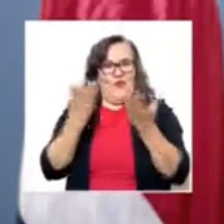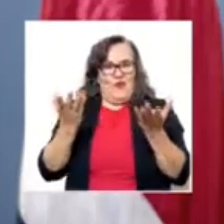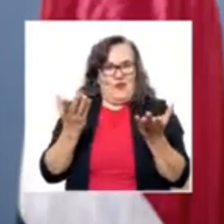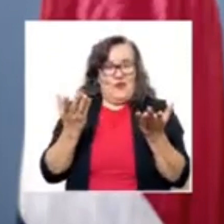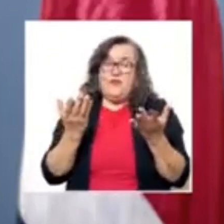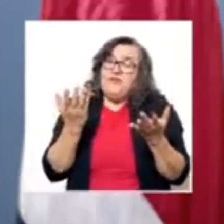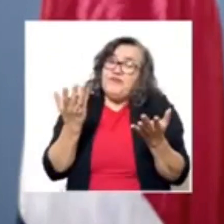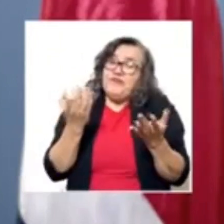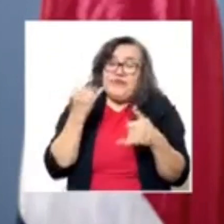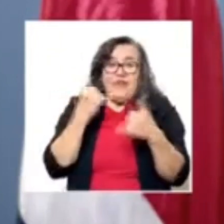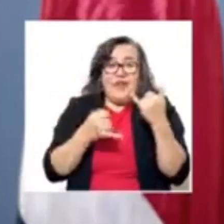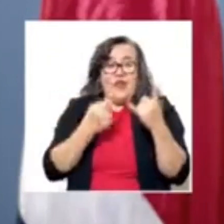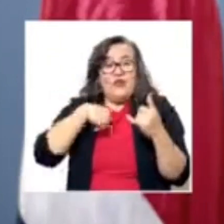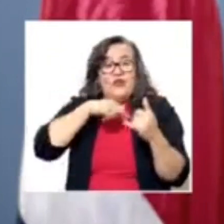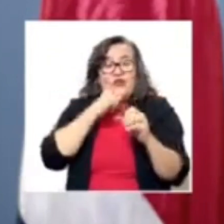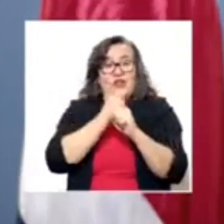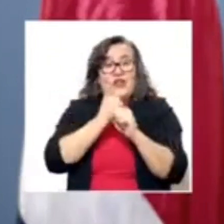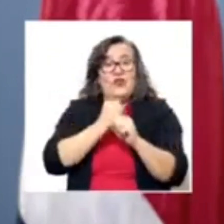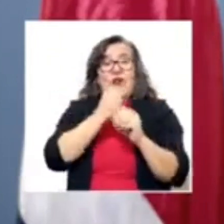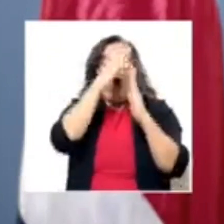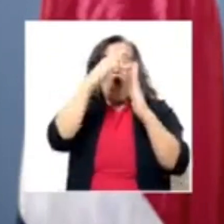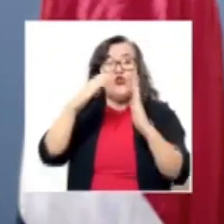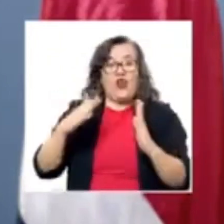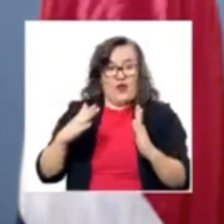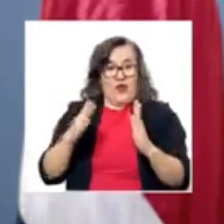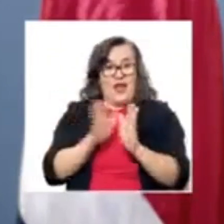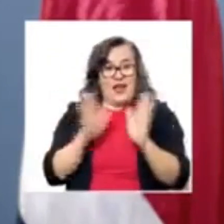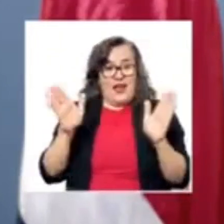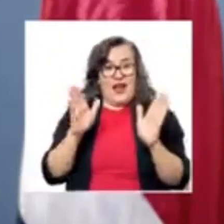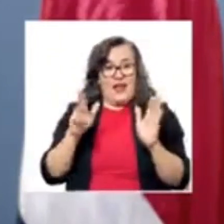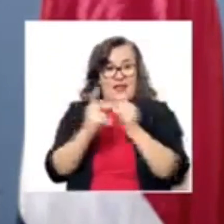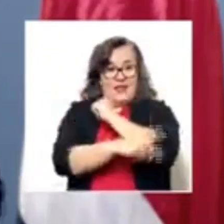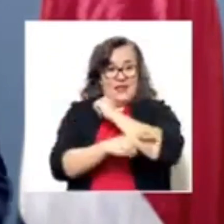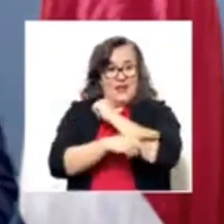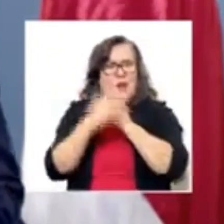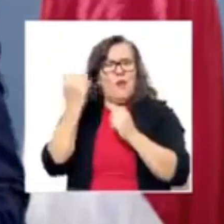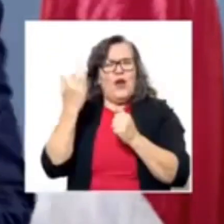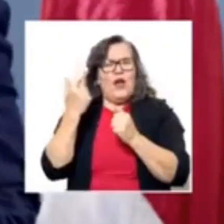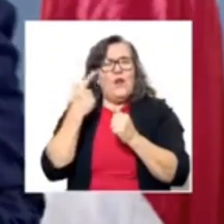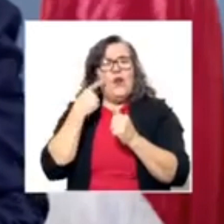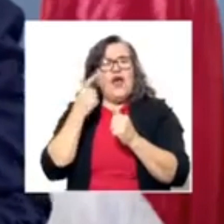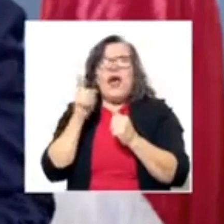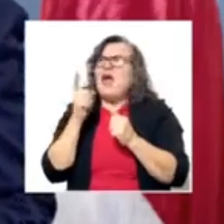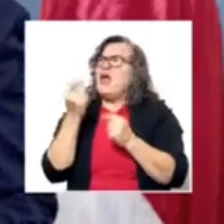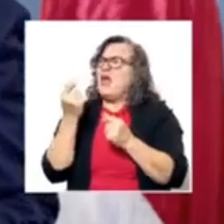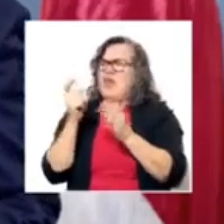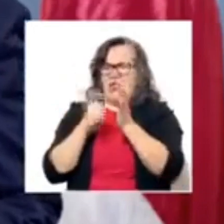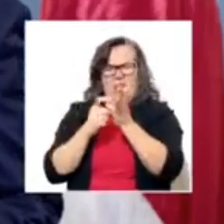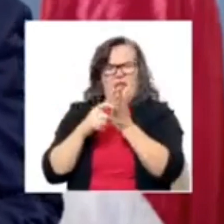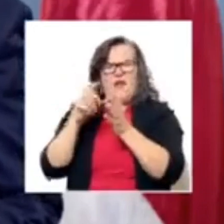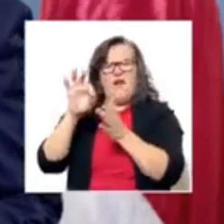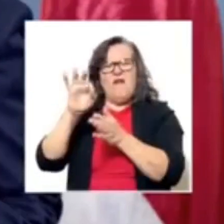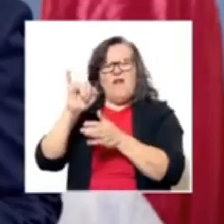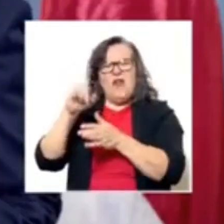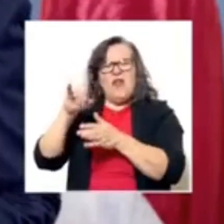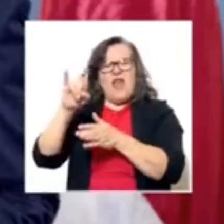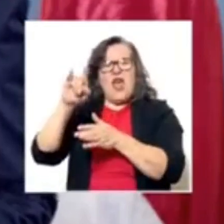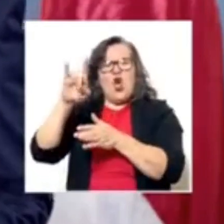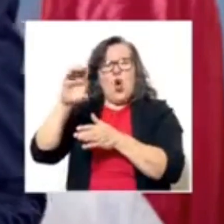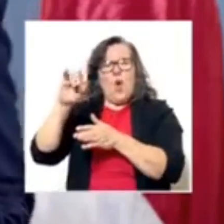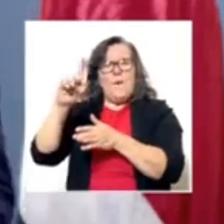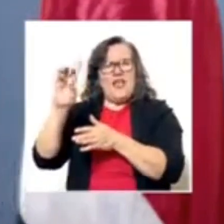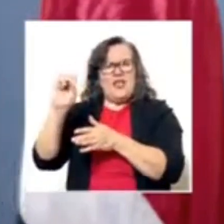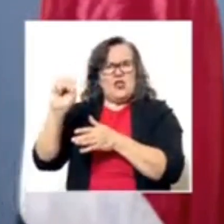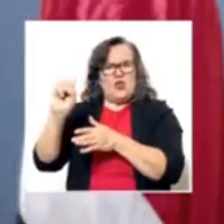con la Contraloría porque resulta que hay un fideicomiso hace cuántos años, don Marco.